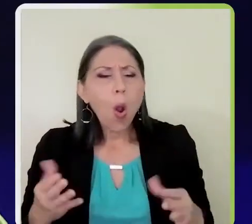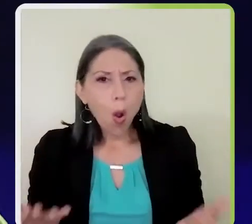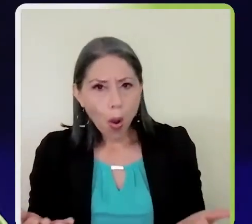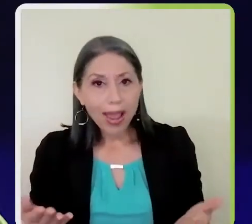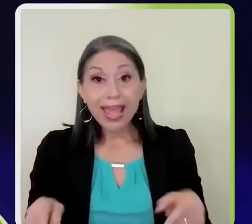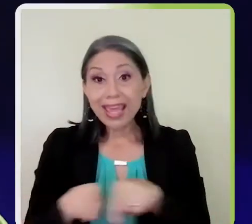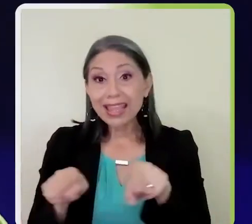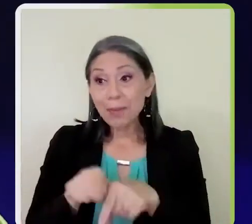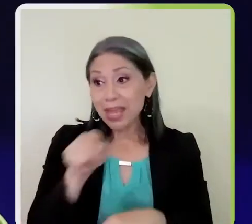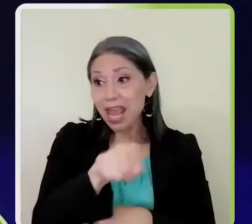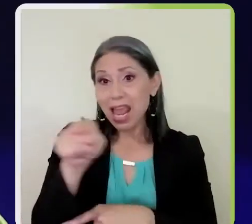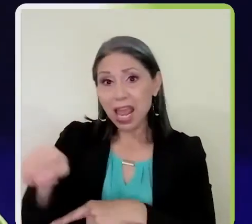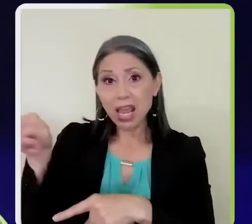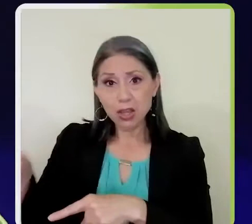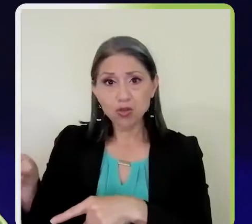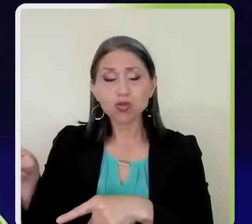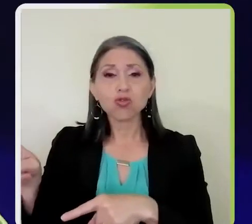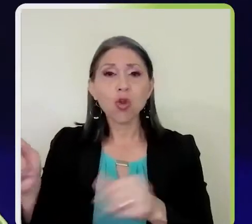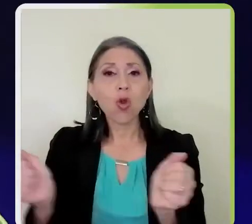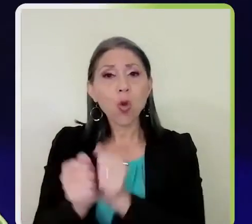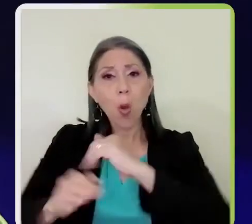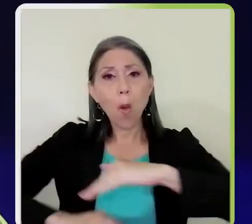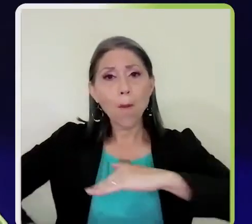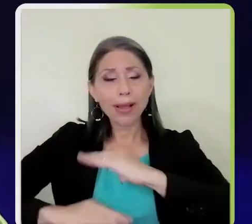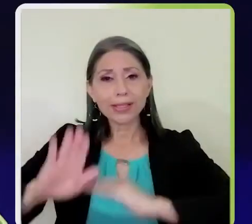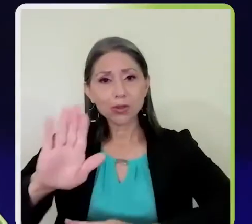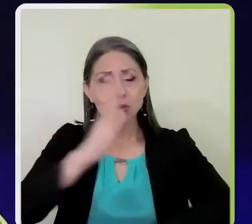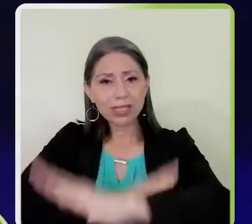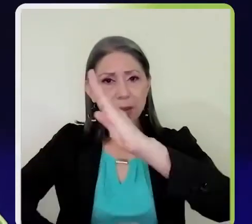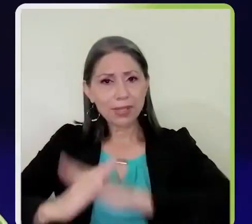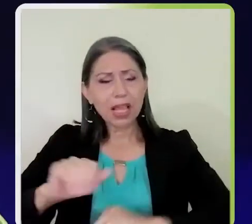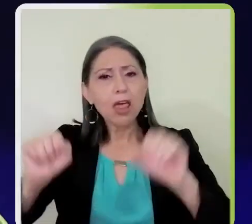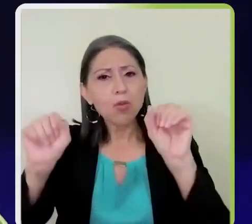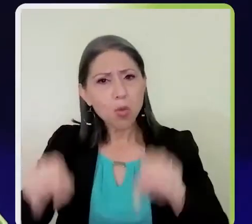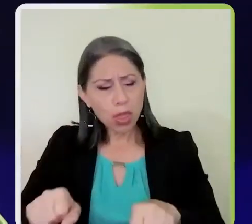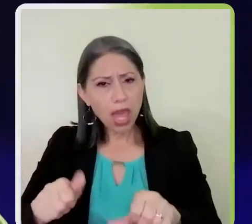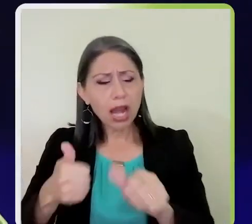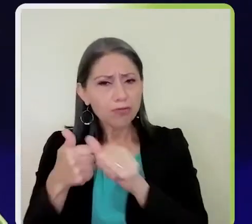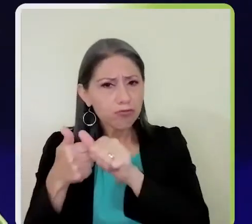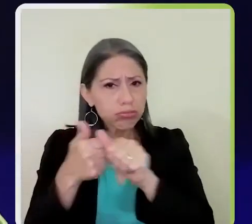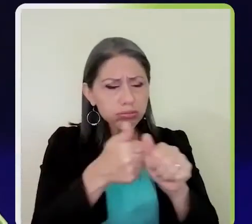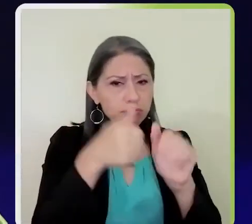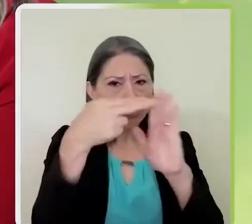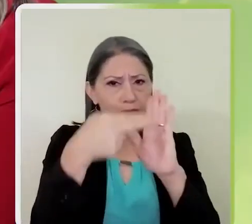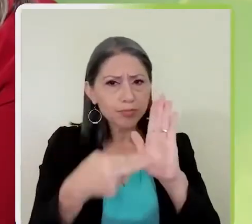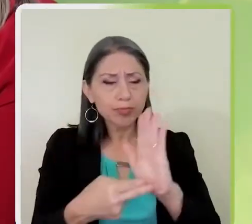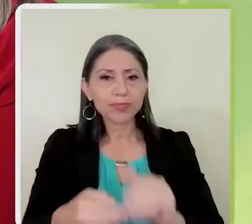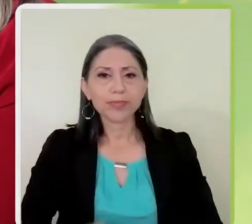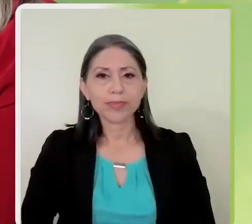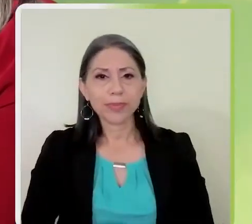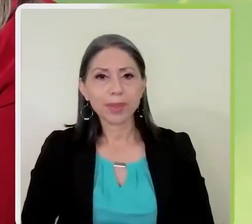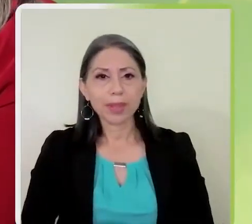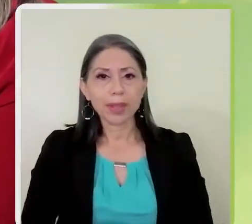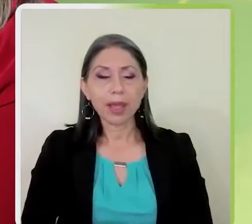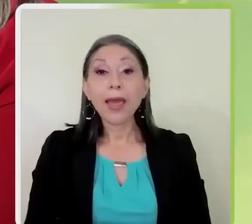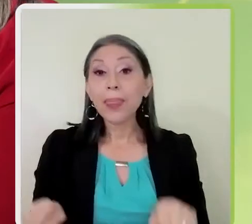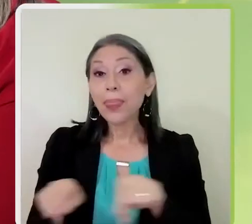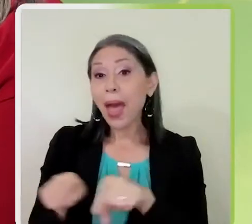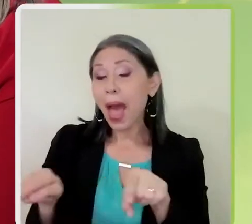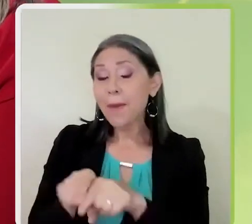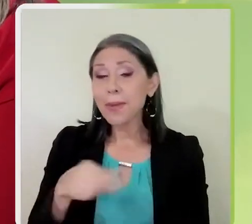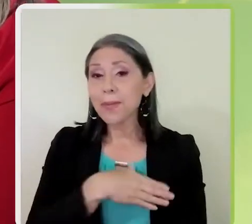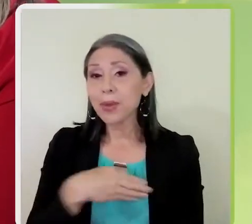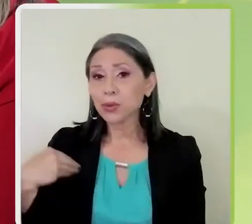su discapacidad tomaran esas medidas, y fue, yo creo que muy importante en ese sentido. Y también me gustaría,